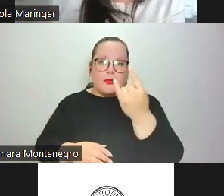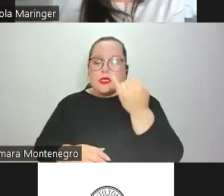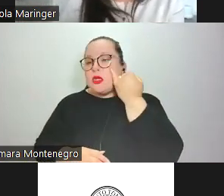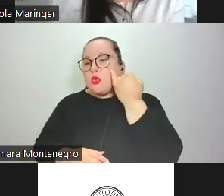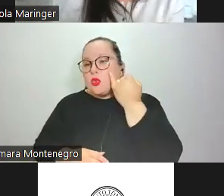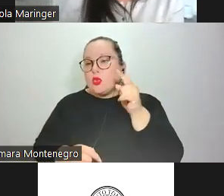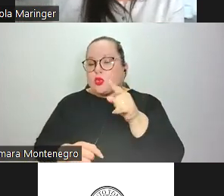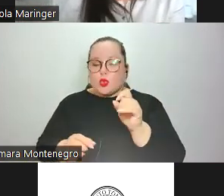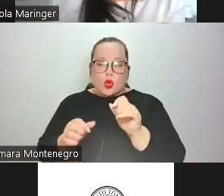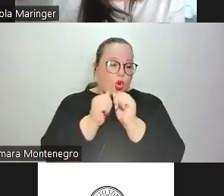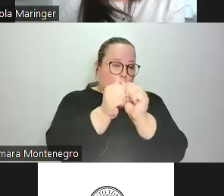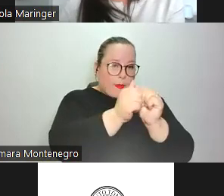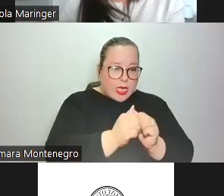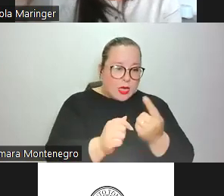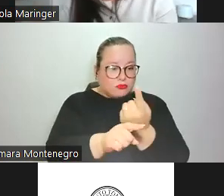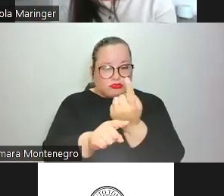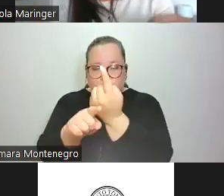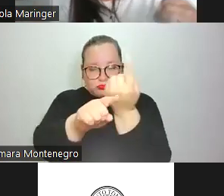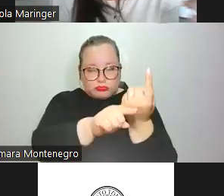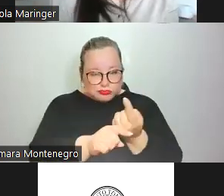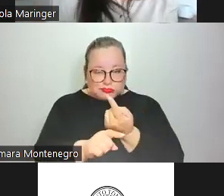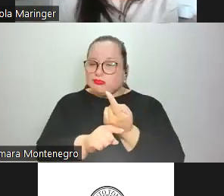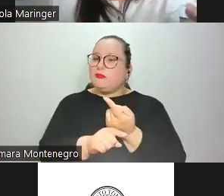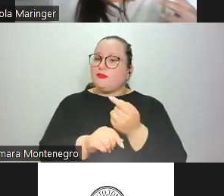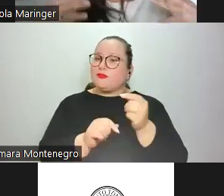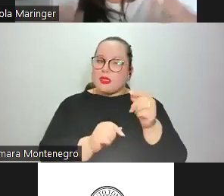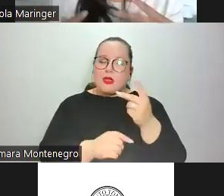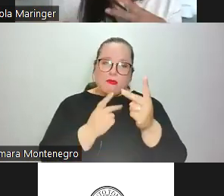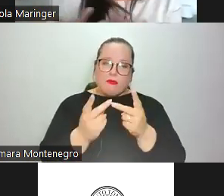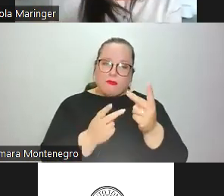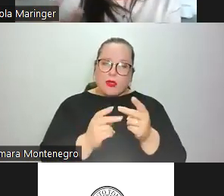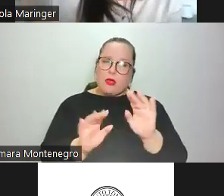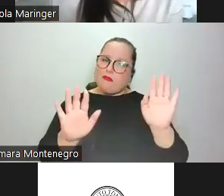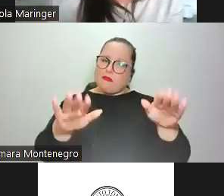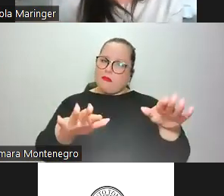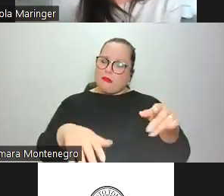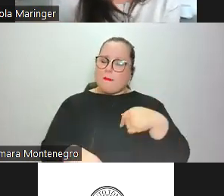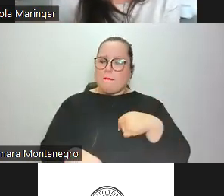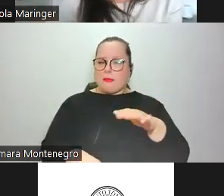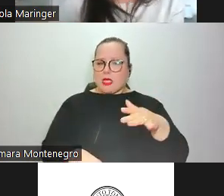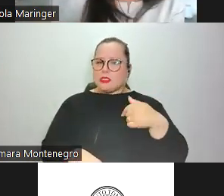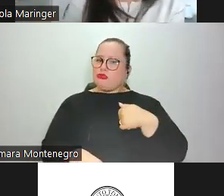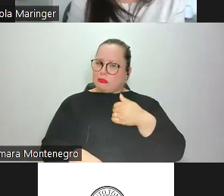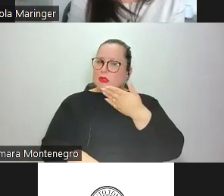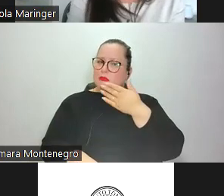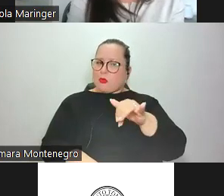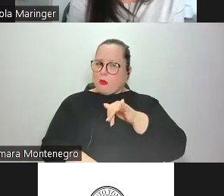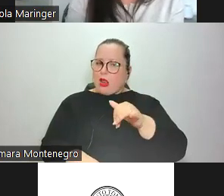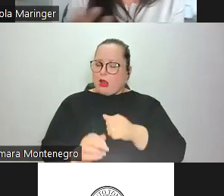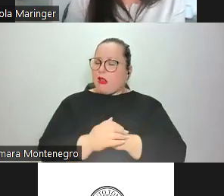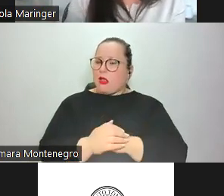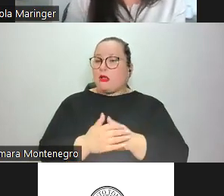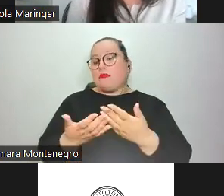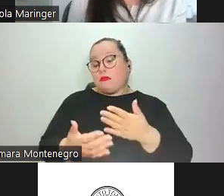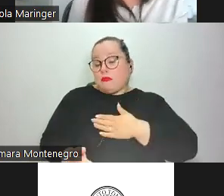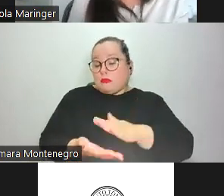con los compañeros. Y esas son las que uno empieza a ver, oye, parece que esto también lo tenía yo. Y por ejemplo, en mi caso